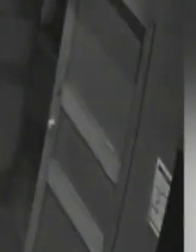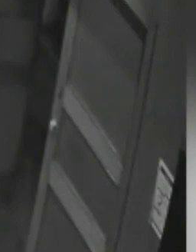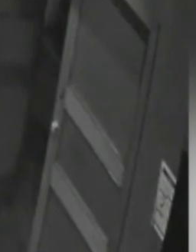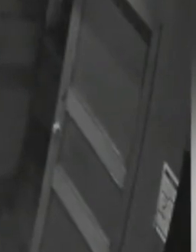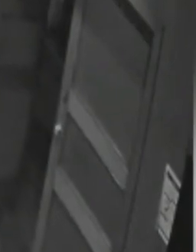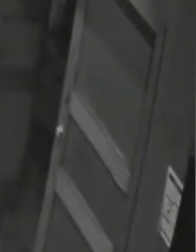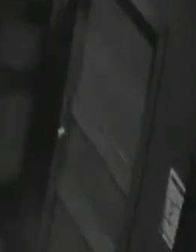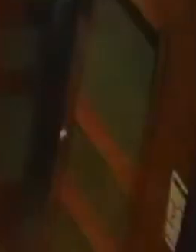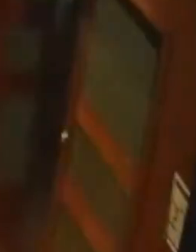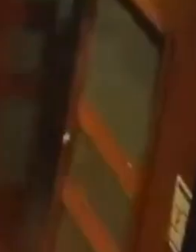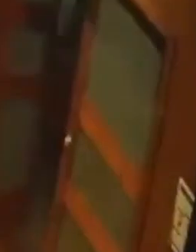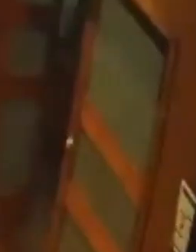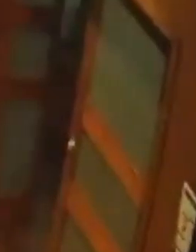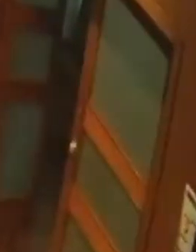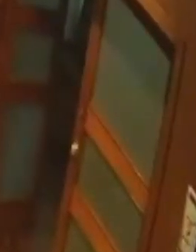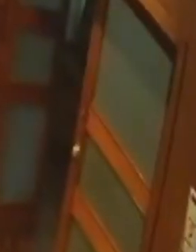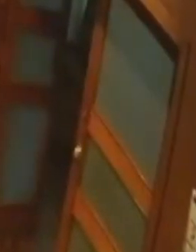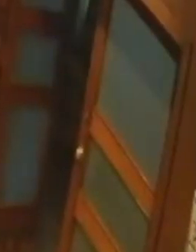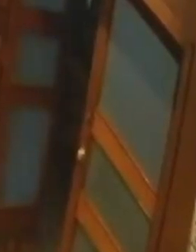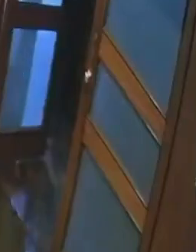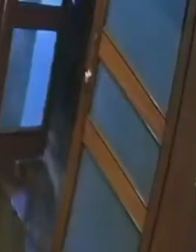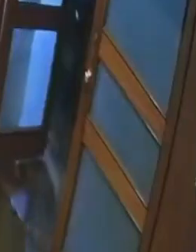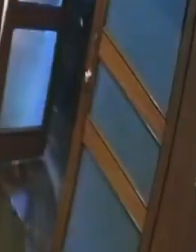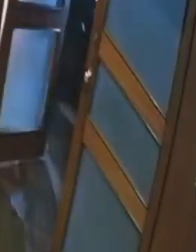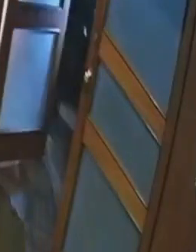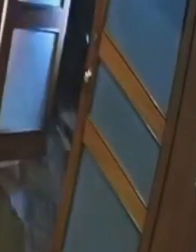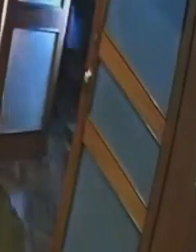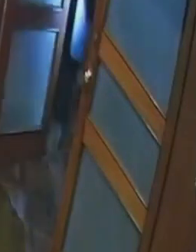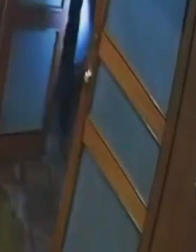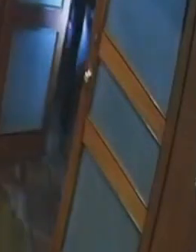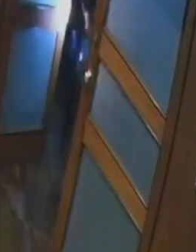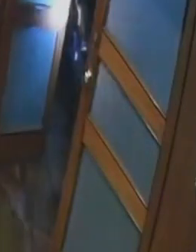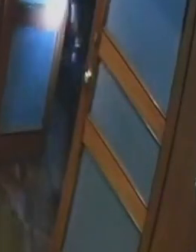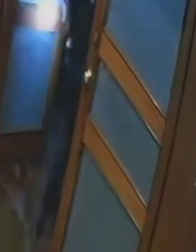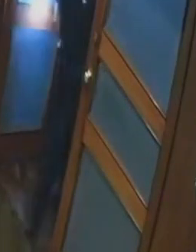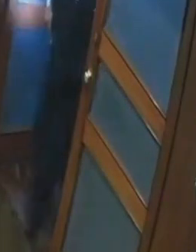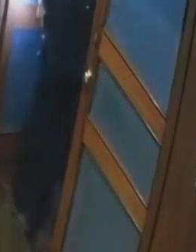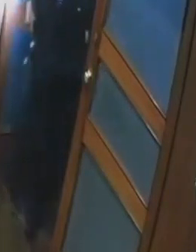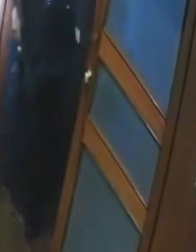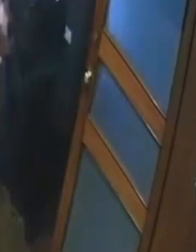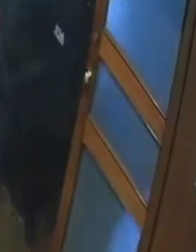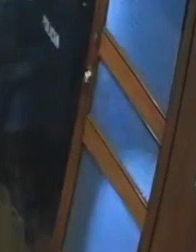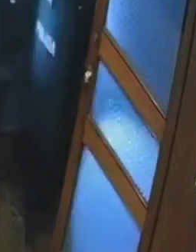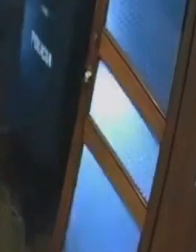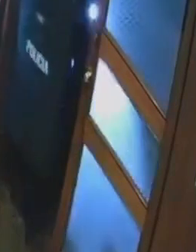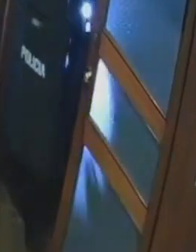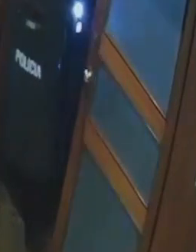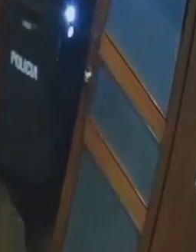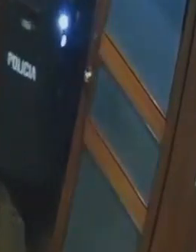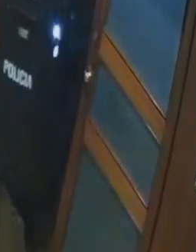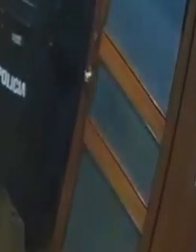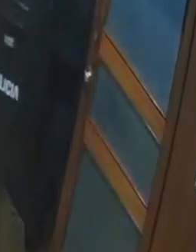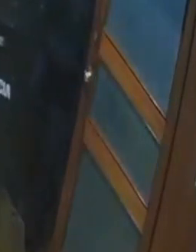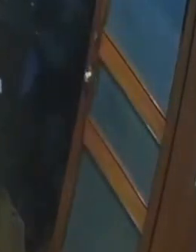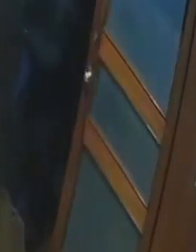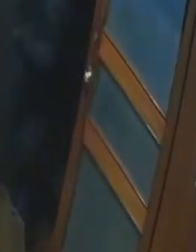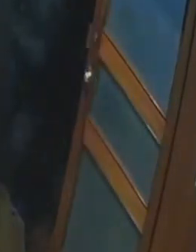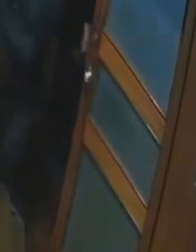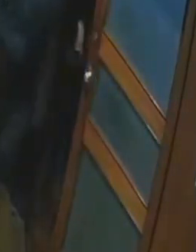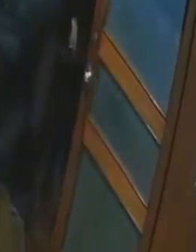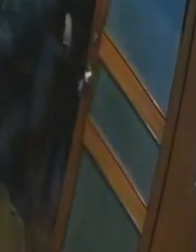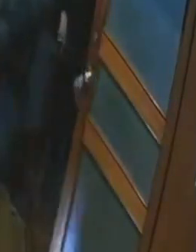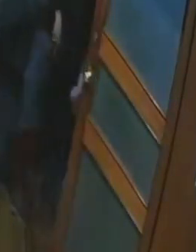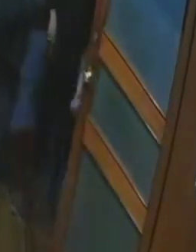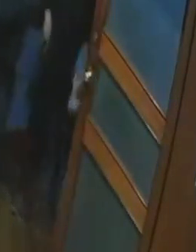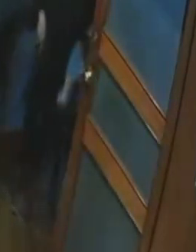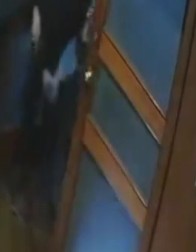quitan a mí, mueven el librero. Yo pues opongo resistencia lo más que puedo y me